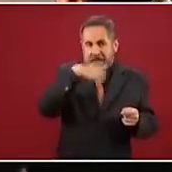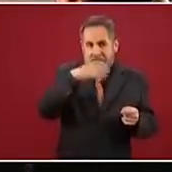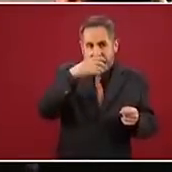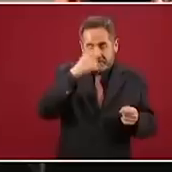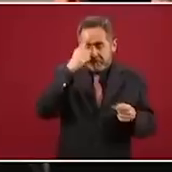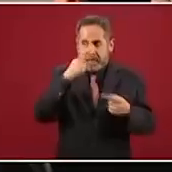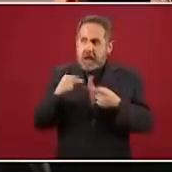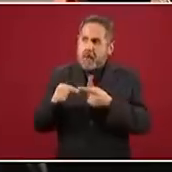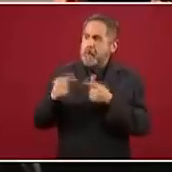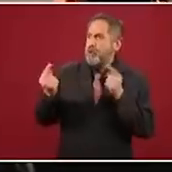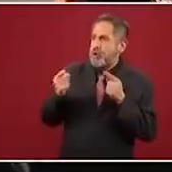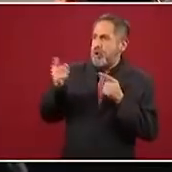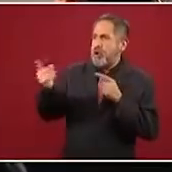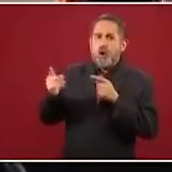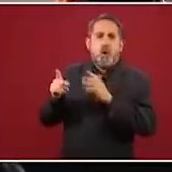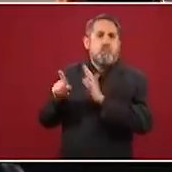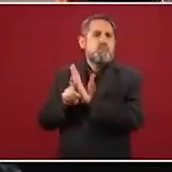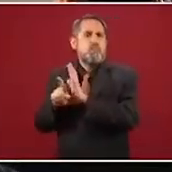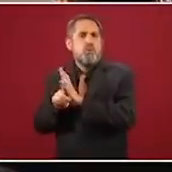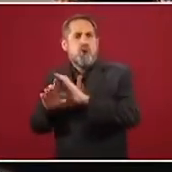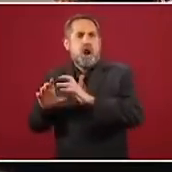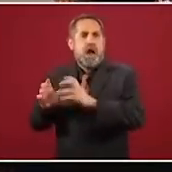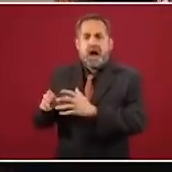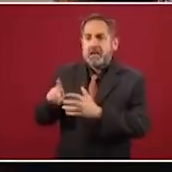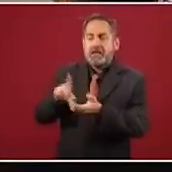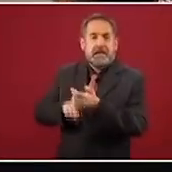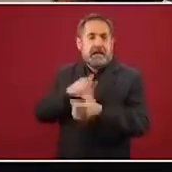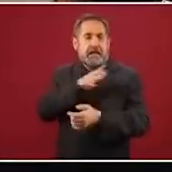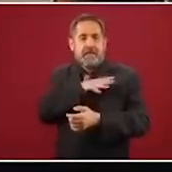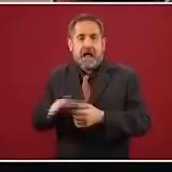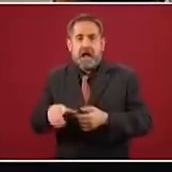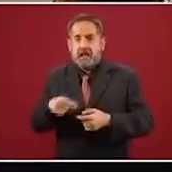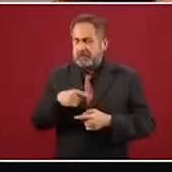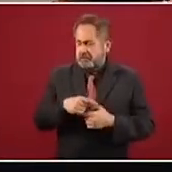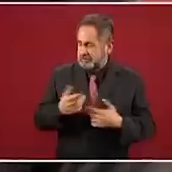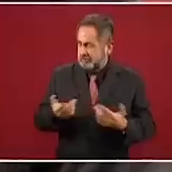popular y patriota del general Cárdenas?